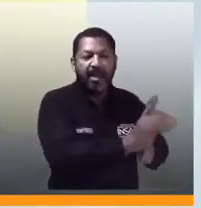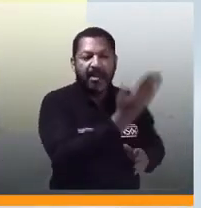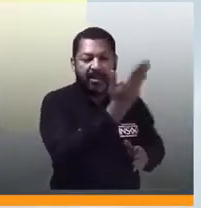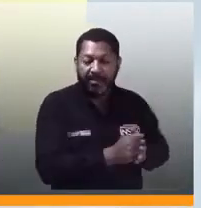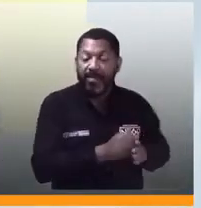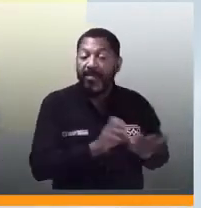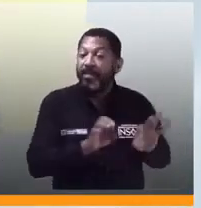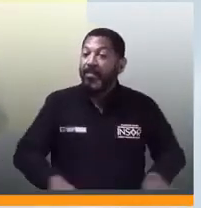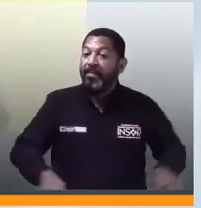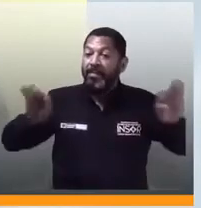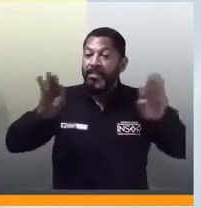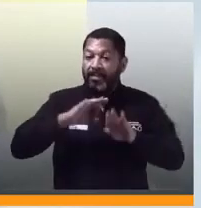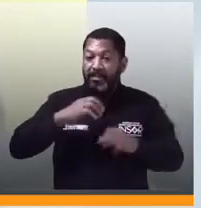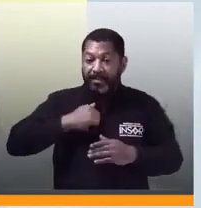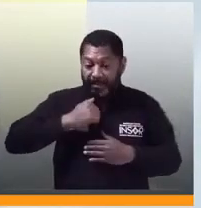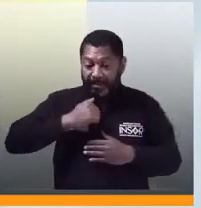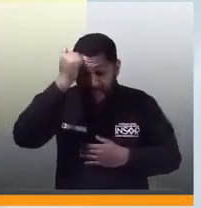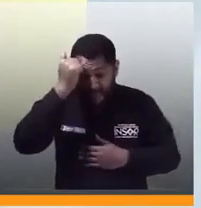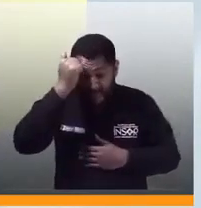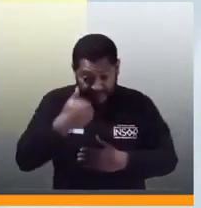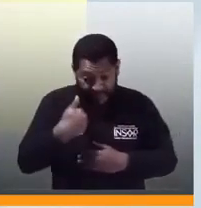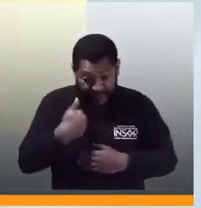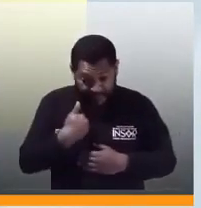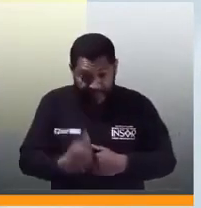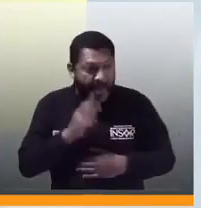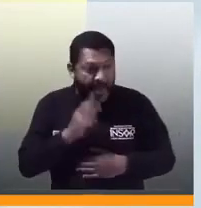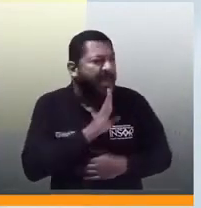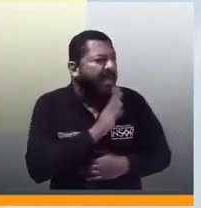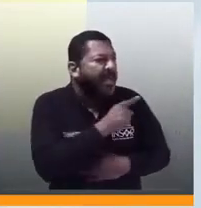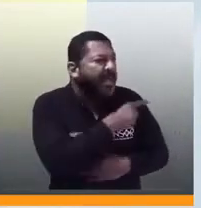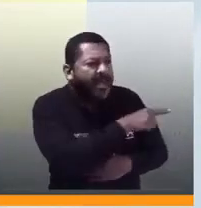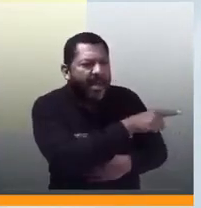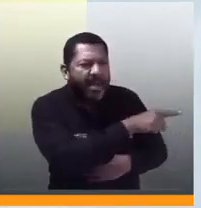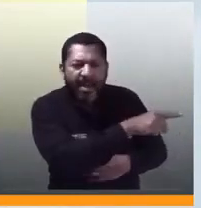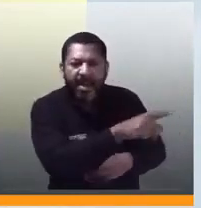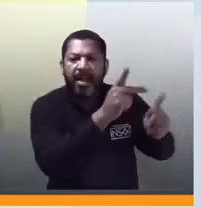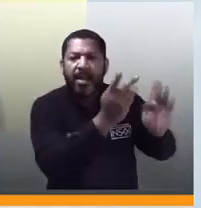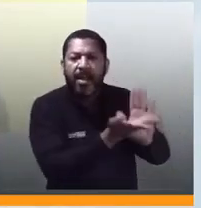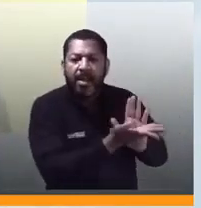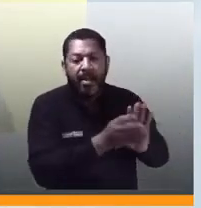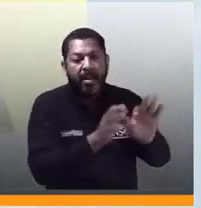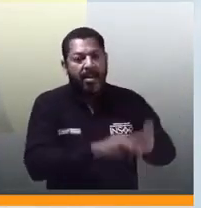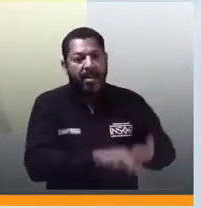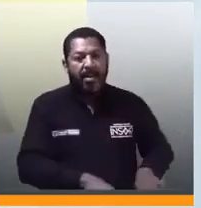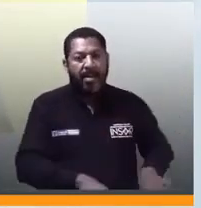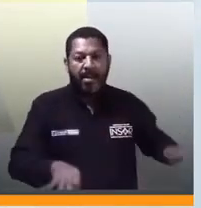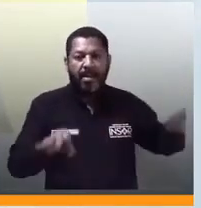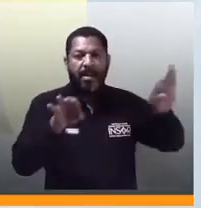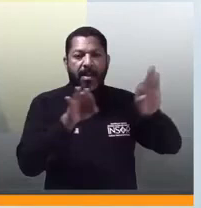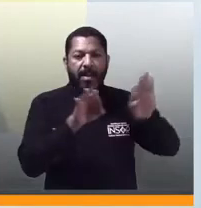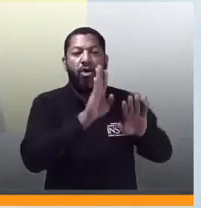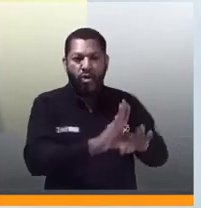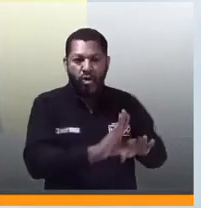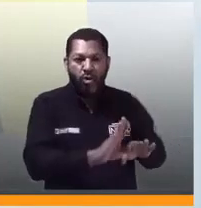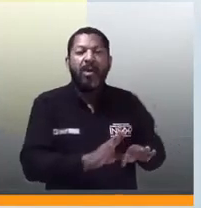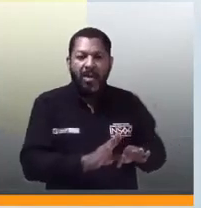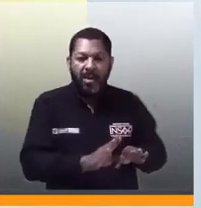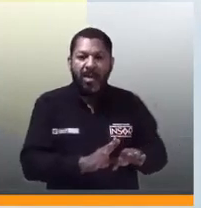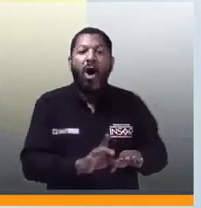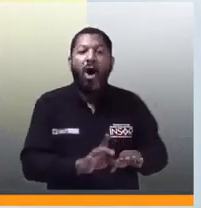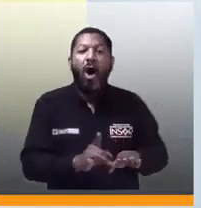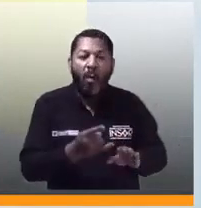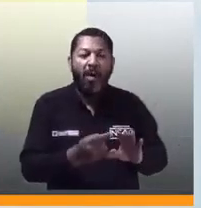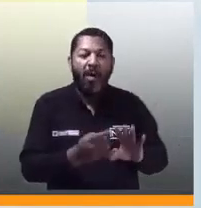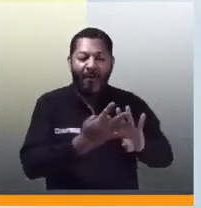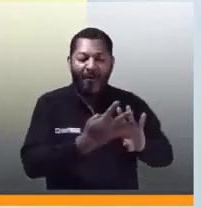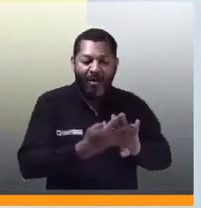necesario que el profesor conozca a su público objetivo. Recomendamos entonces la aplicación de